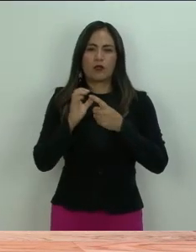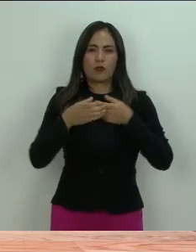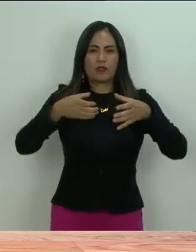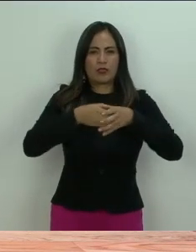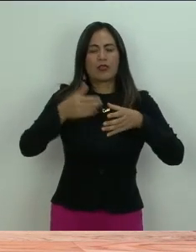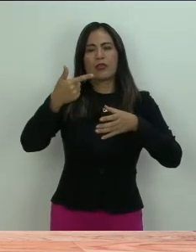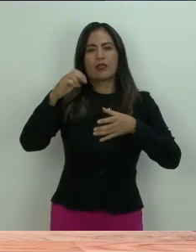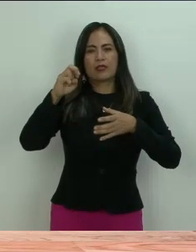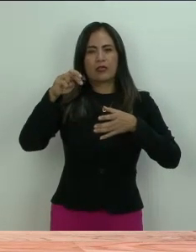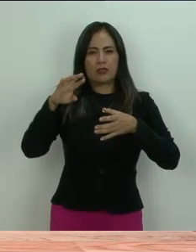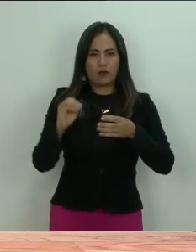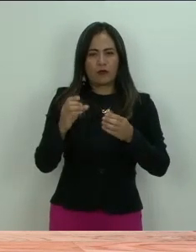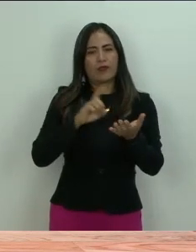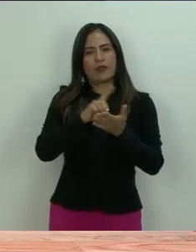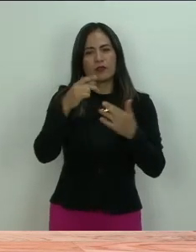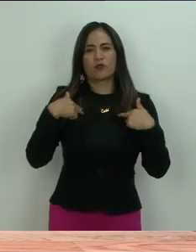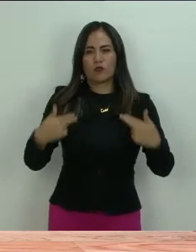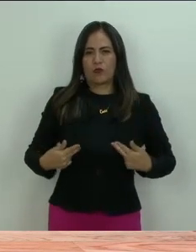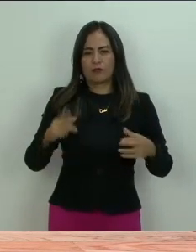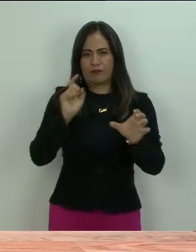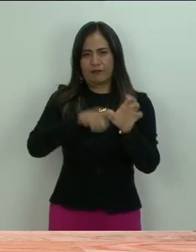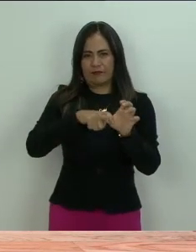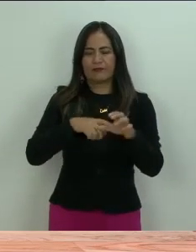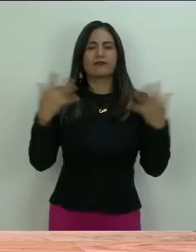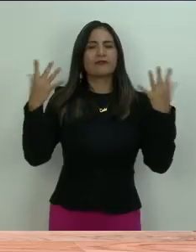y Derechos Humanos.